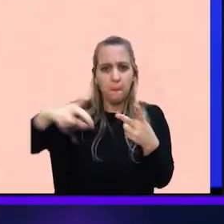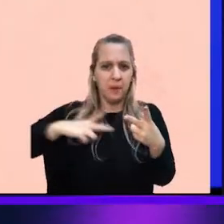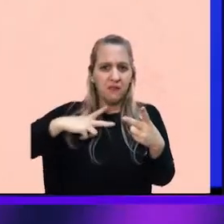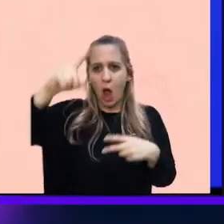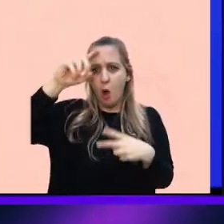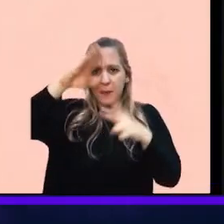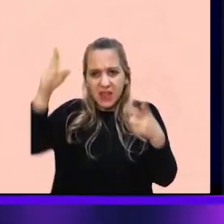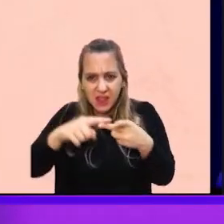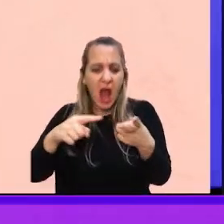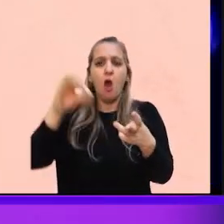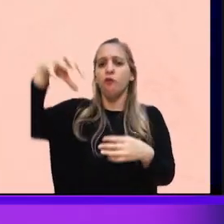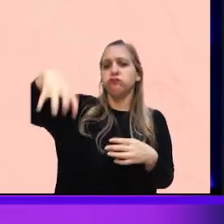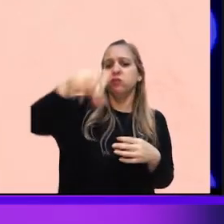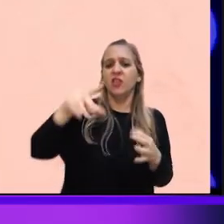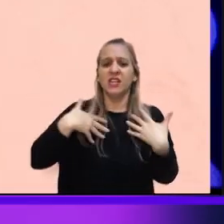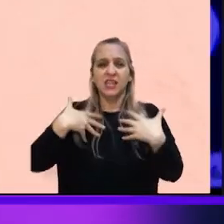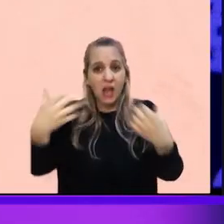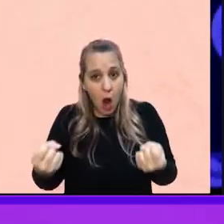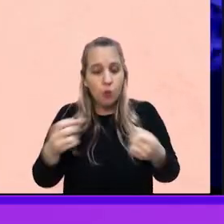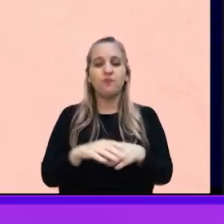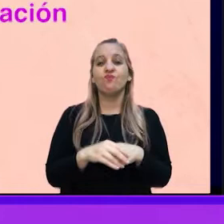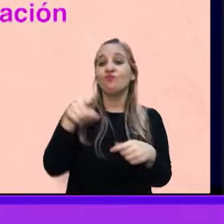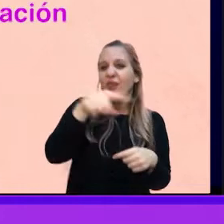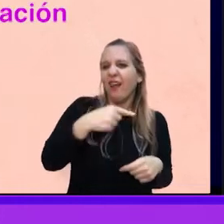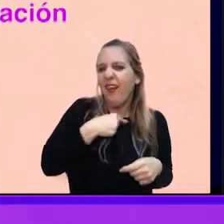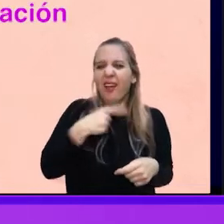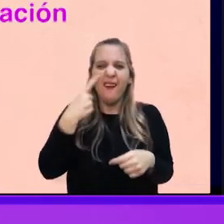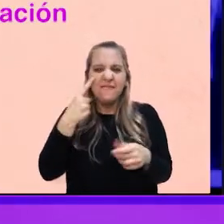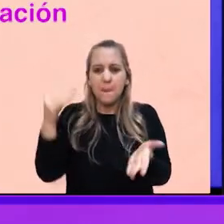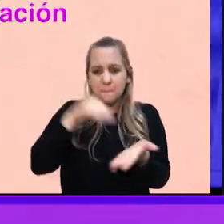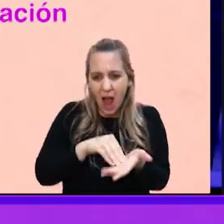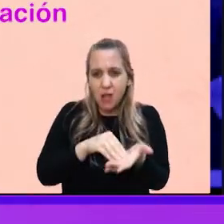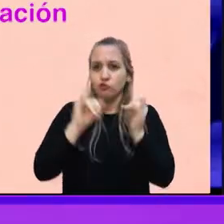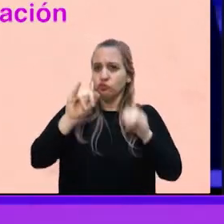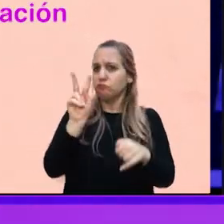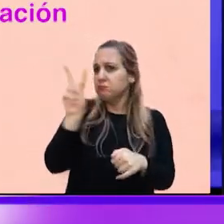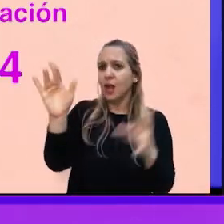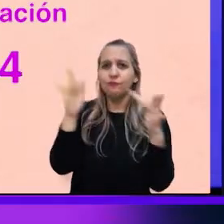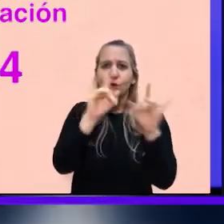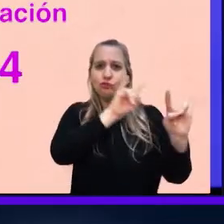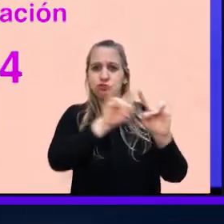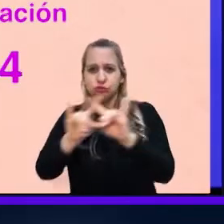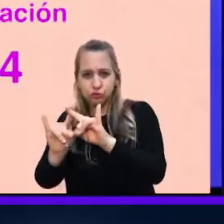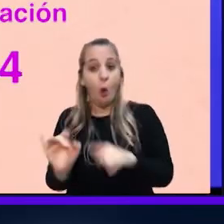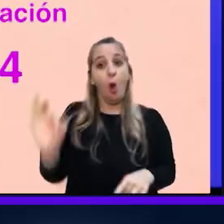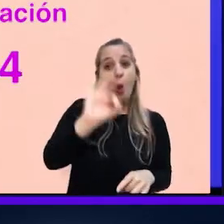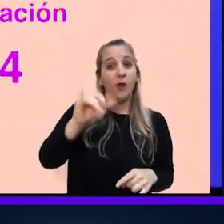condiciones previas que habiliten el ejercicio del derecho a decidir de forma libre, informada, sin presiones y sin